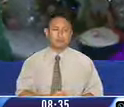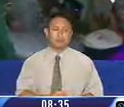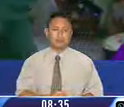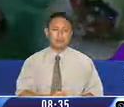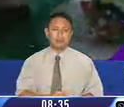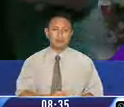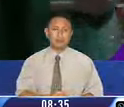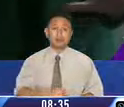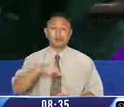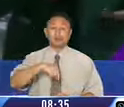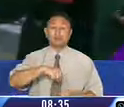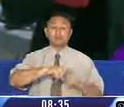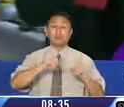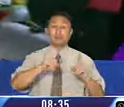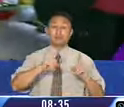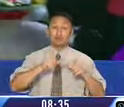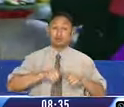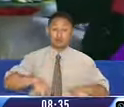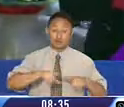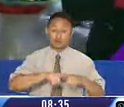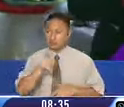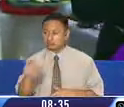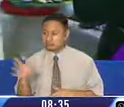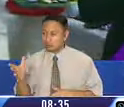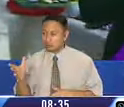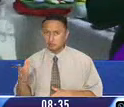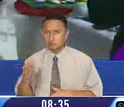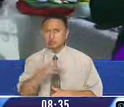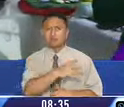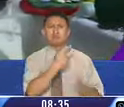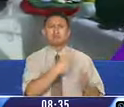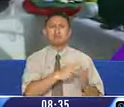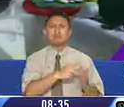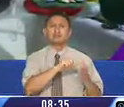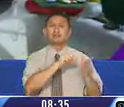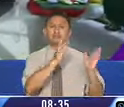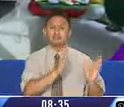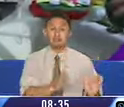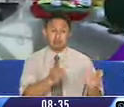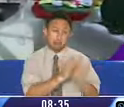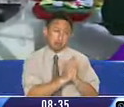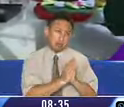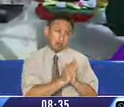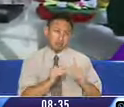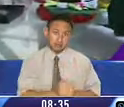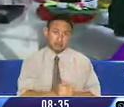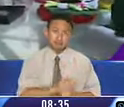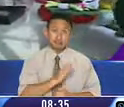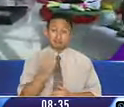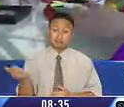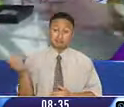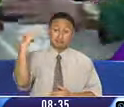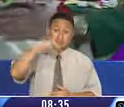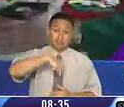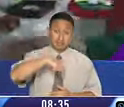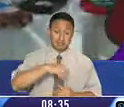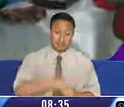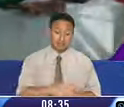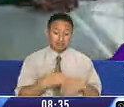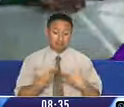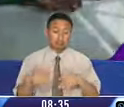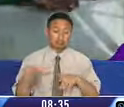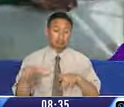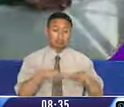de Quito, sin embargo hay zonas en las que no hay. ¿Qué es lo que pasa? La ciudadanía hace la solicitud y llegan aquí. Precisamente es una coordinación